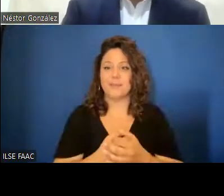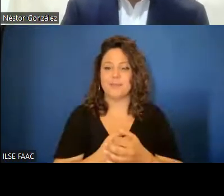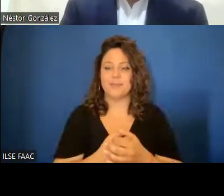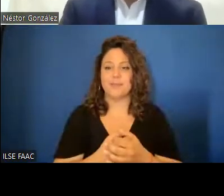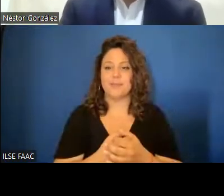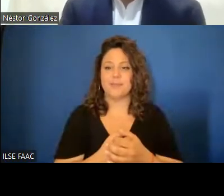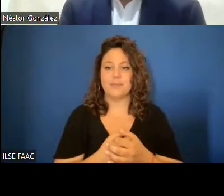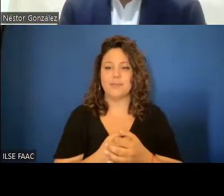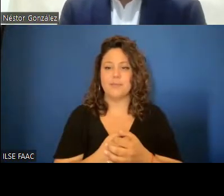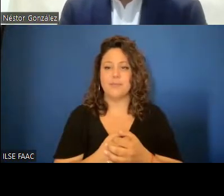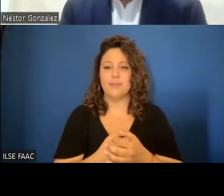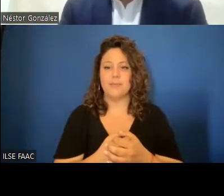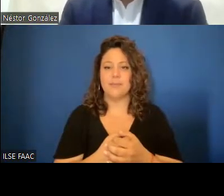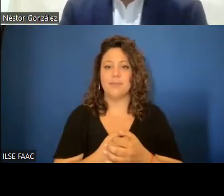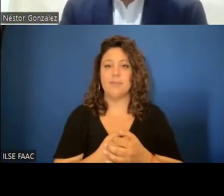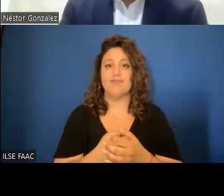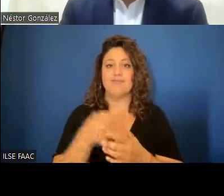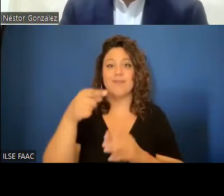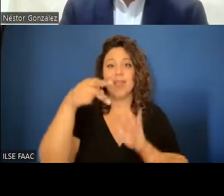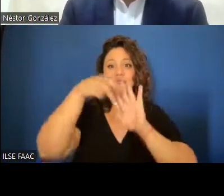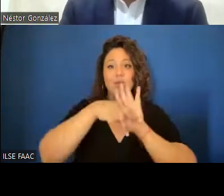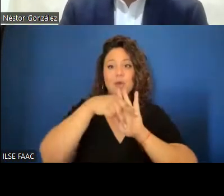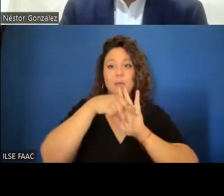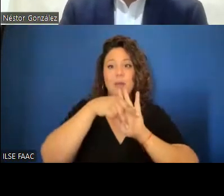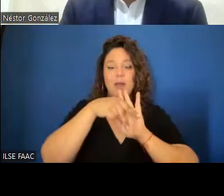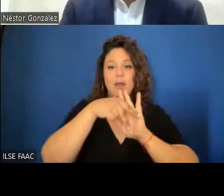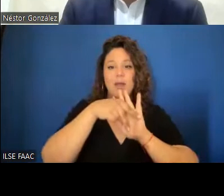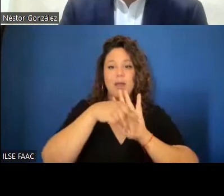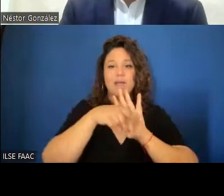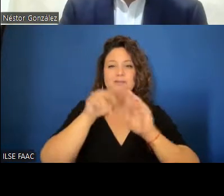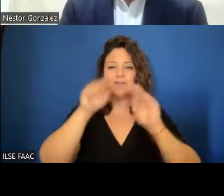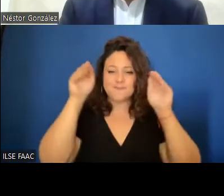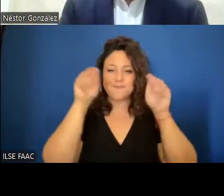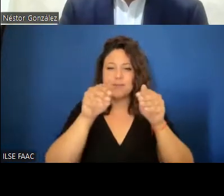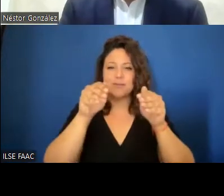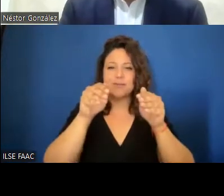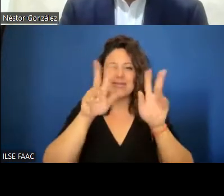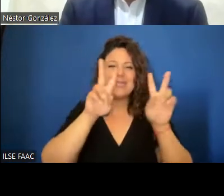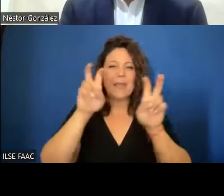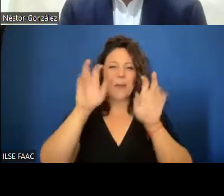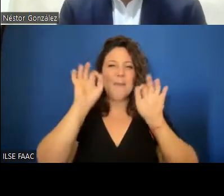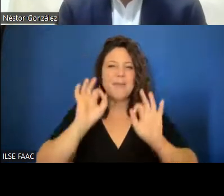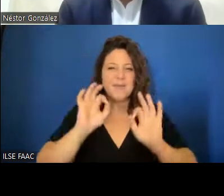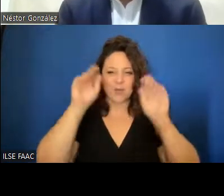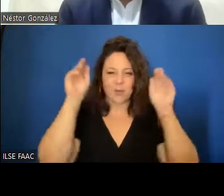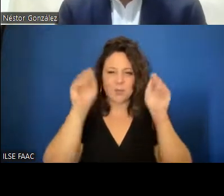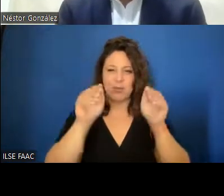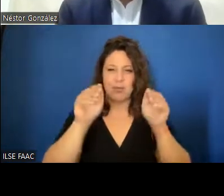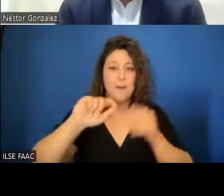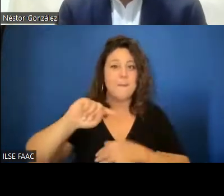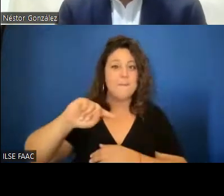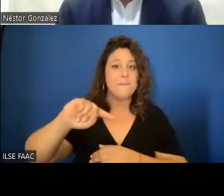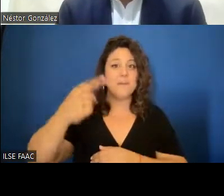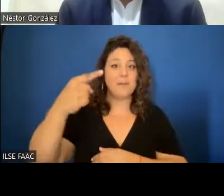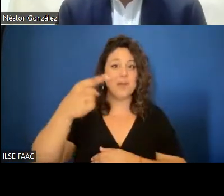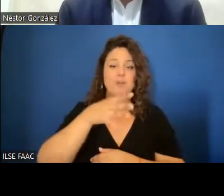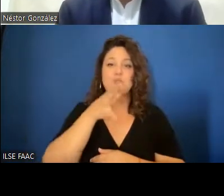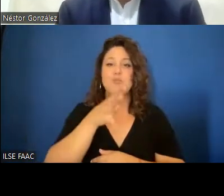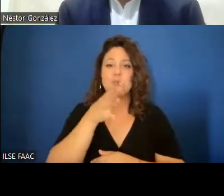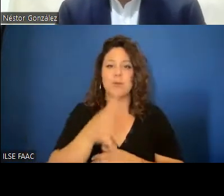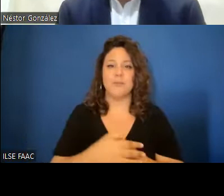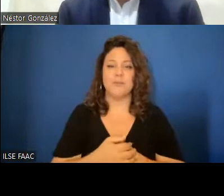caso de que se atente o se valore cuestiones como el sexo, el origen racial o étnico, la discapacidad, la edad,